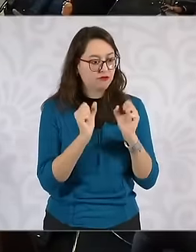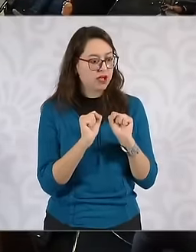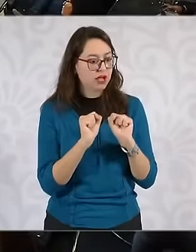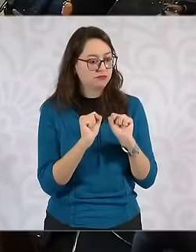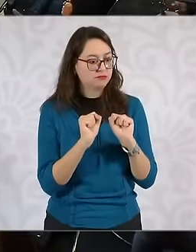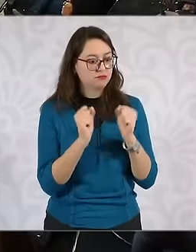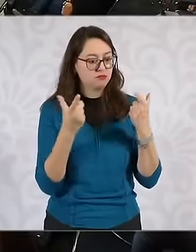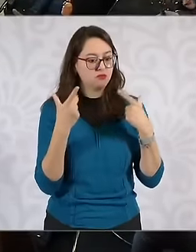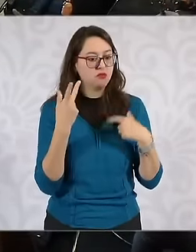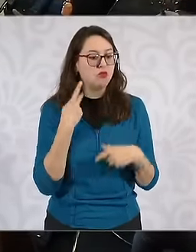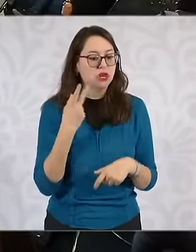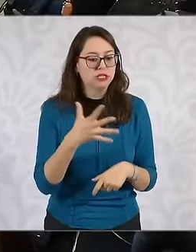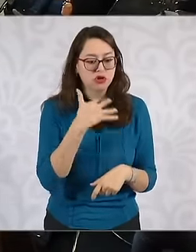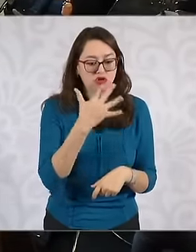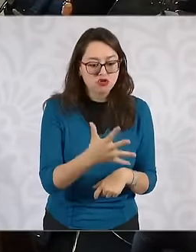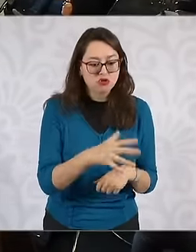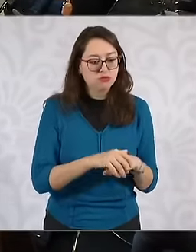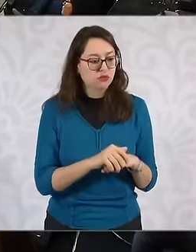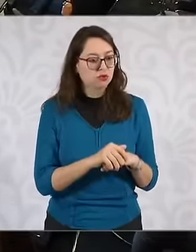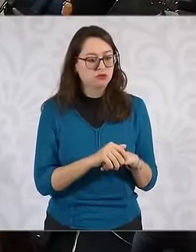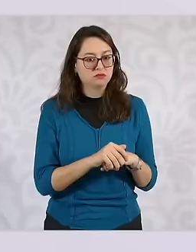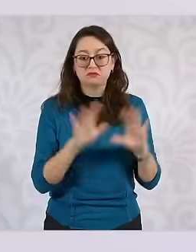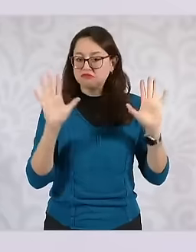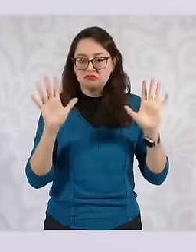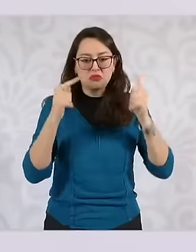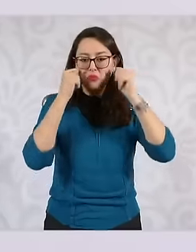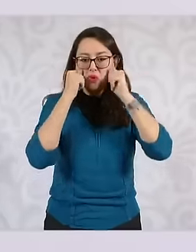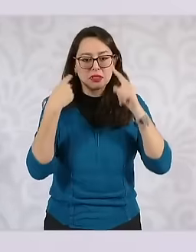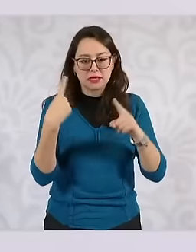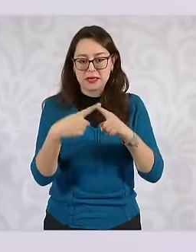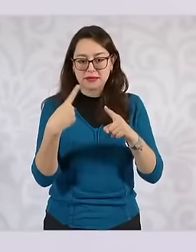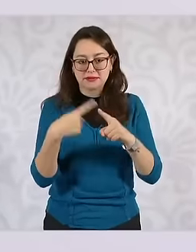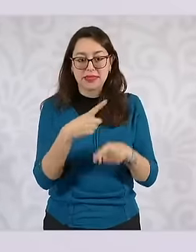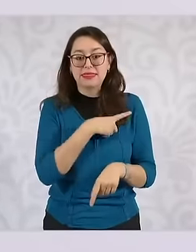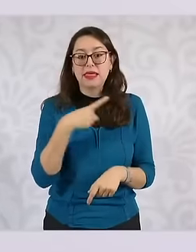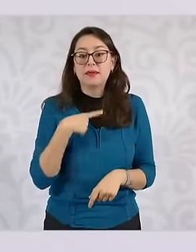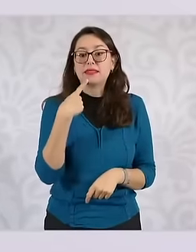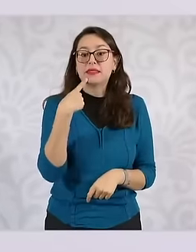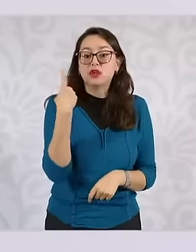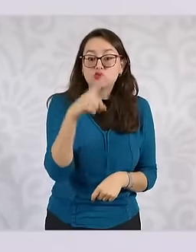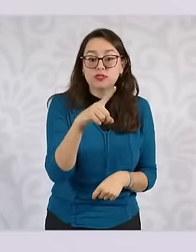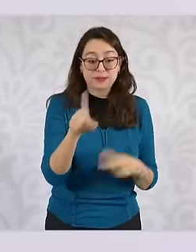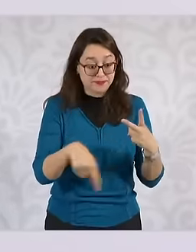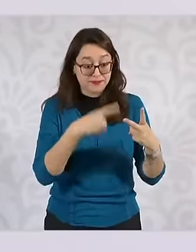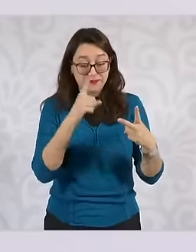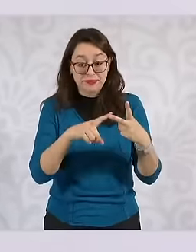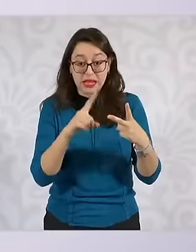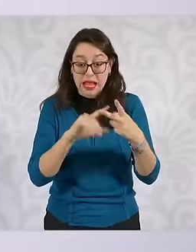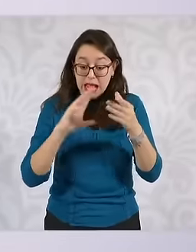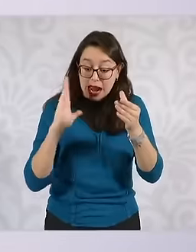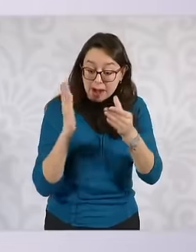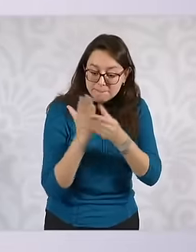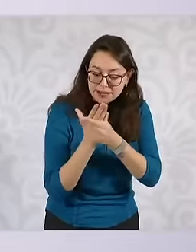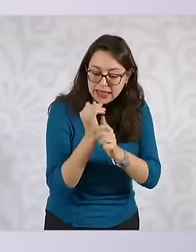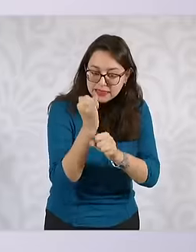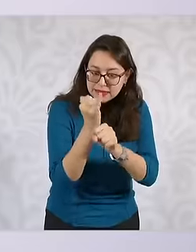delincuencia de cuello blanco. Se abre una carpeta de investigación. ¿Qué pide la fiscalía?